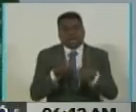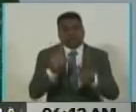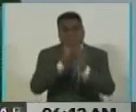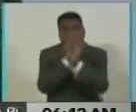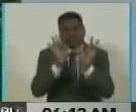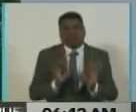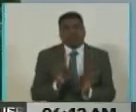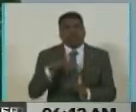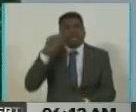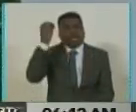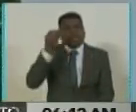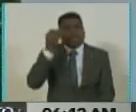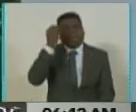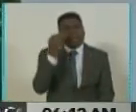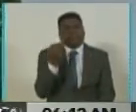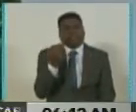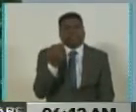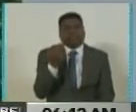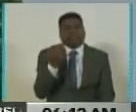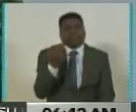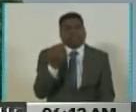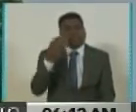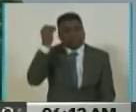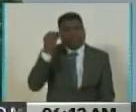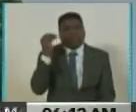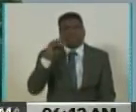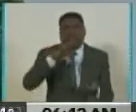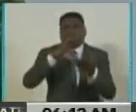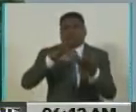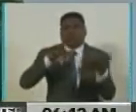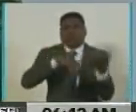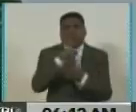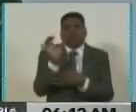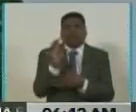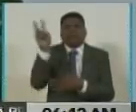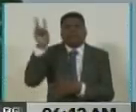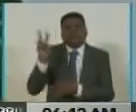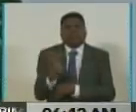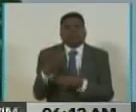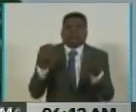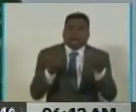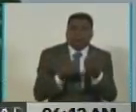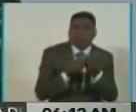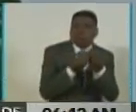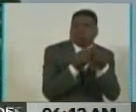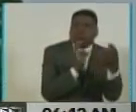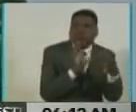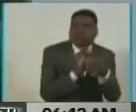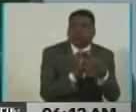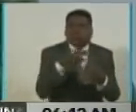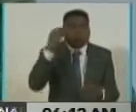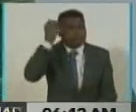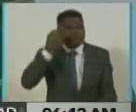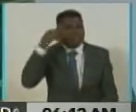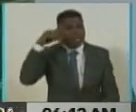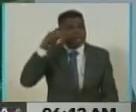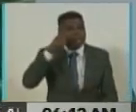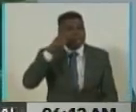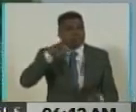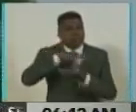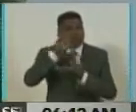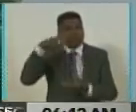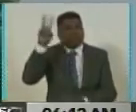que pensar conjuntamente los problemas de Venezuela, Pero no vas a pensar los problemas de Venezuela con el enemigo que